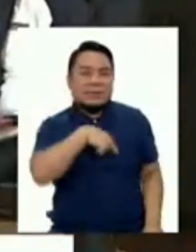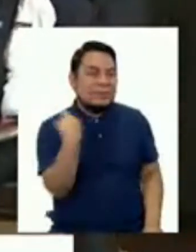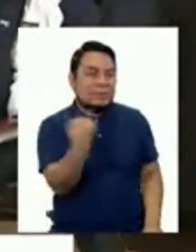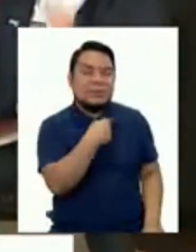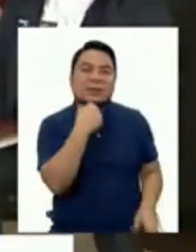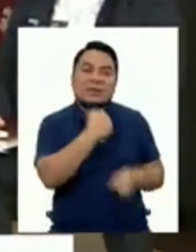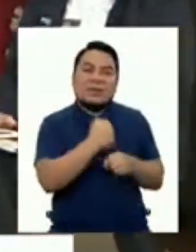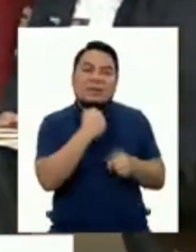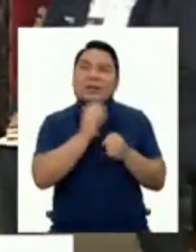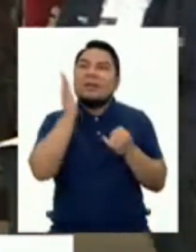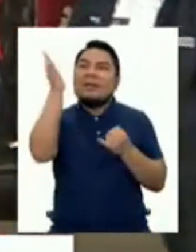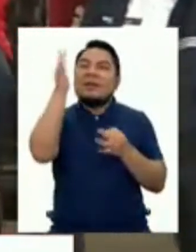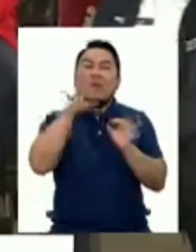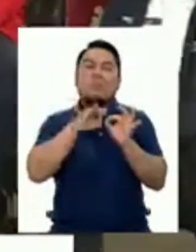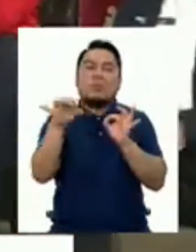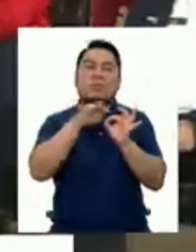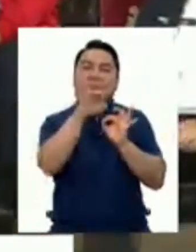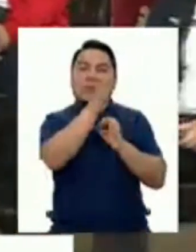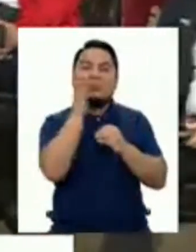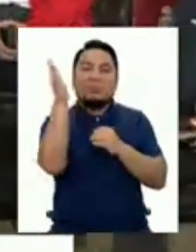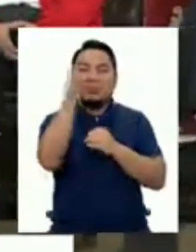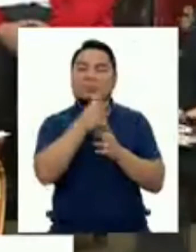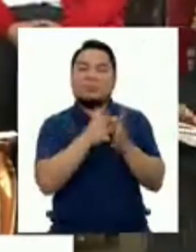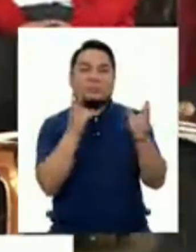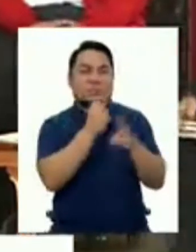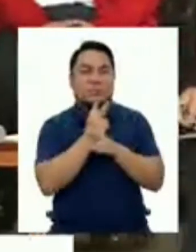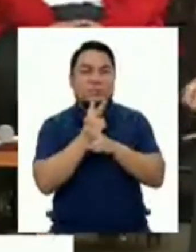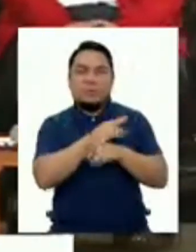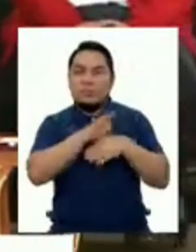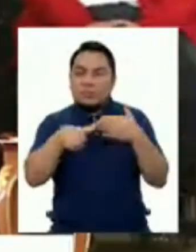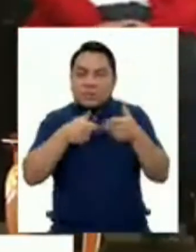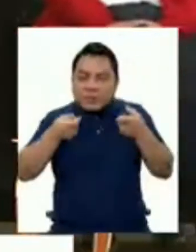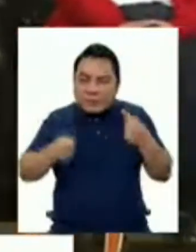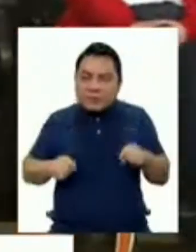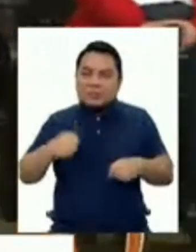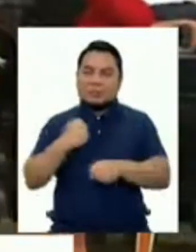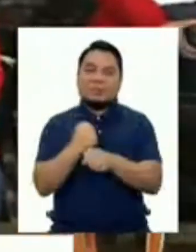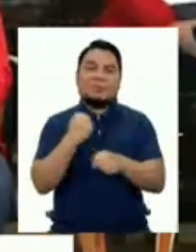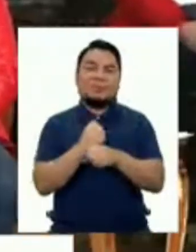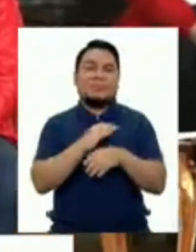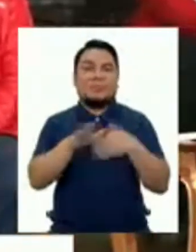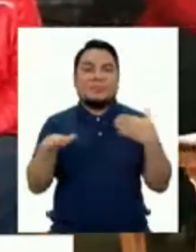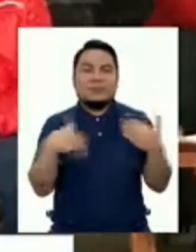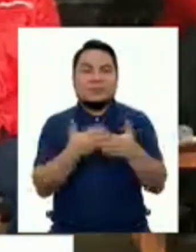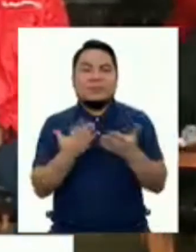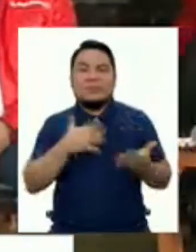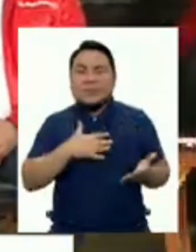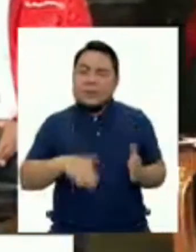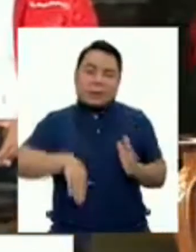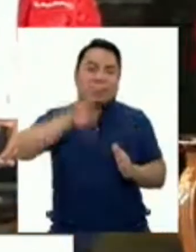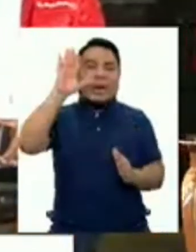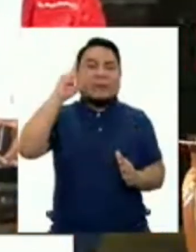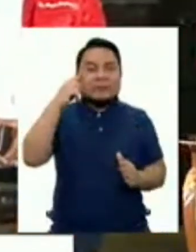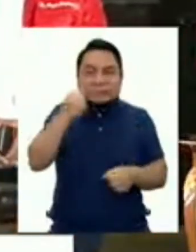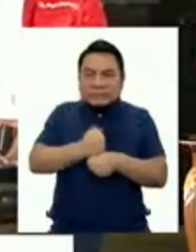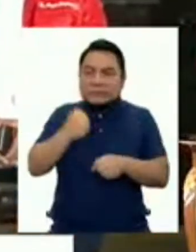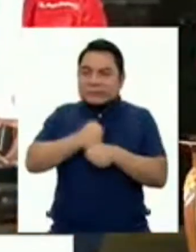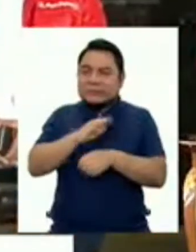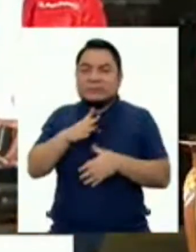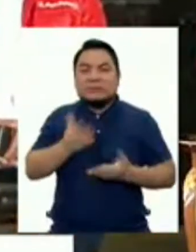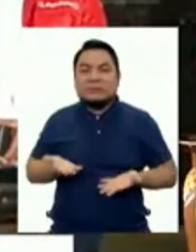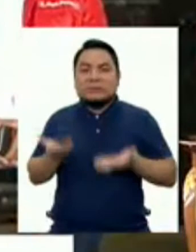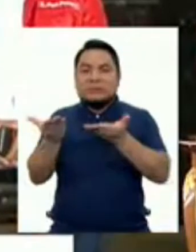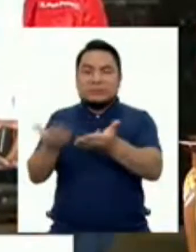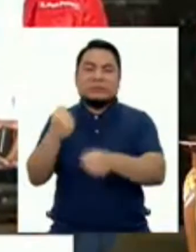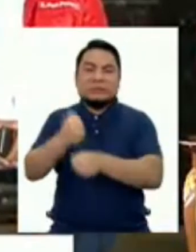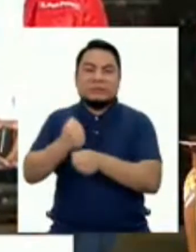que trabajar con mucho cuidado, con todo el esfuerzo, con toda nuestra máxima capacidad para